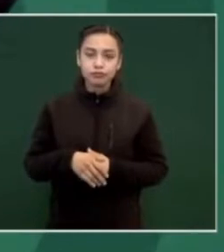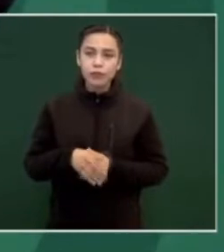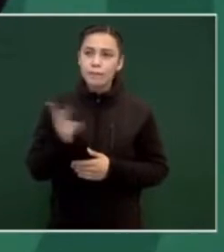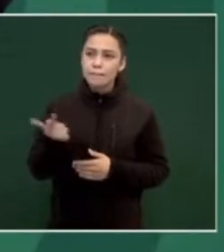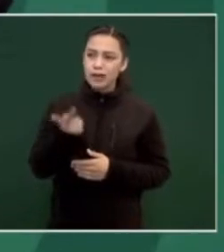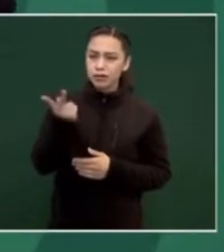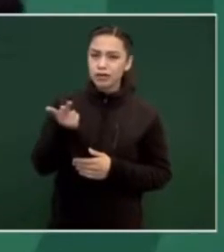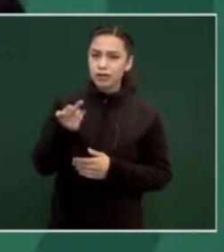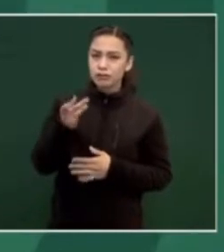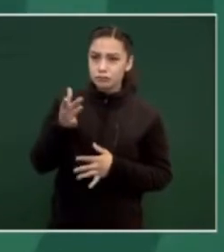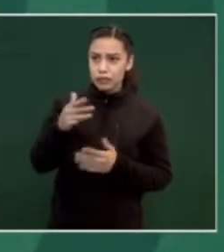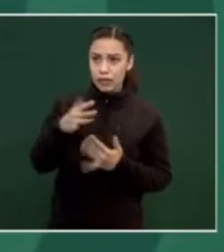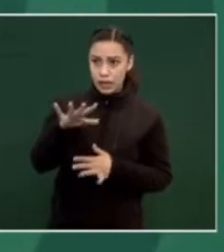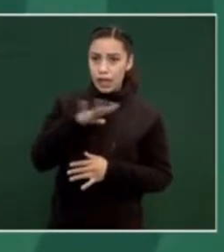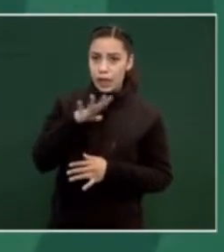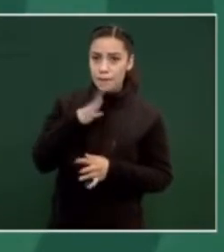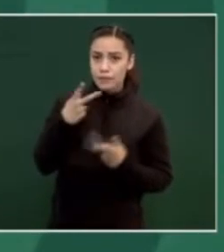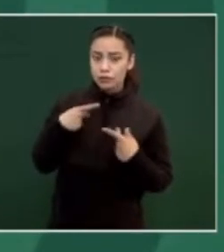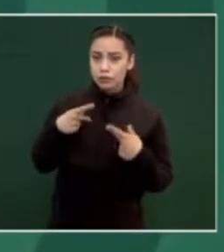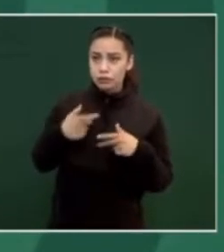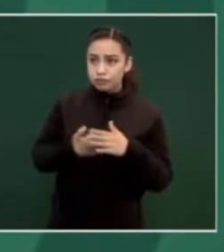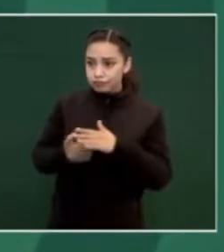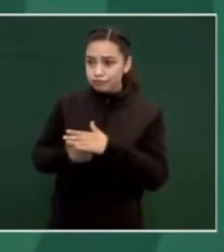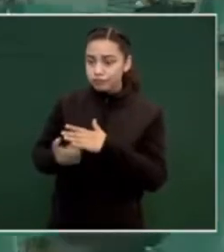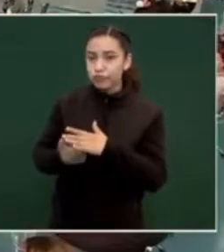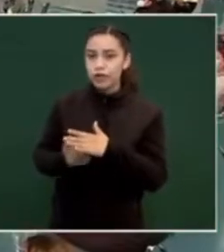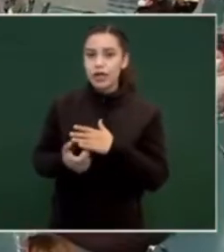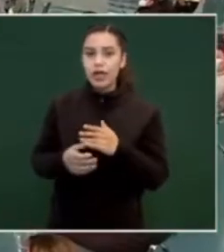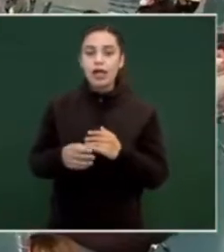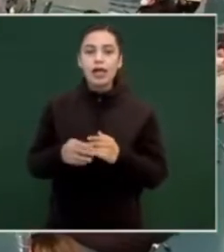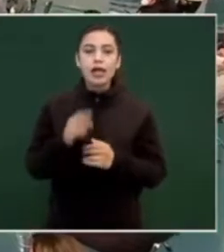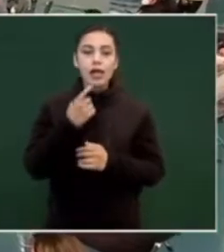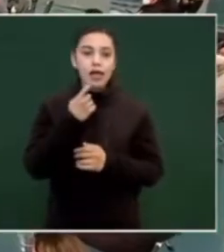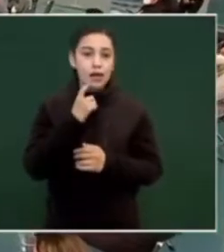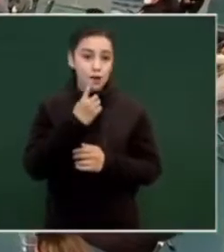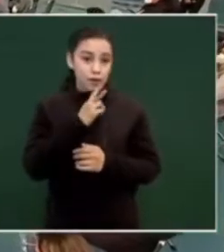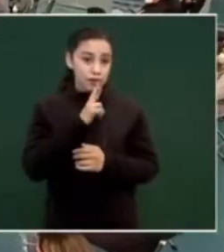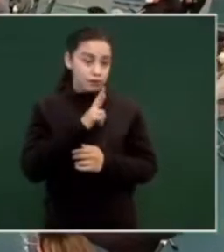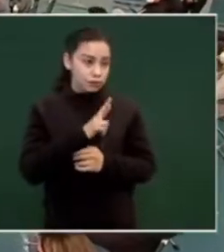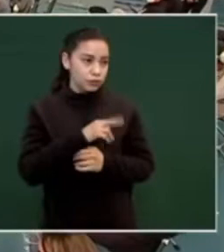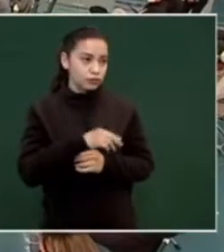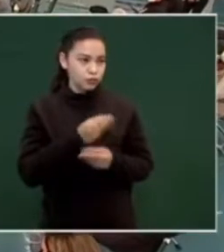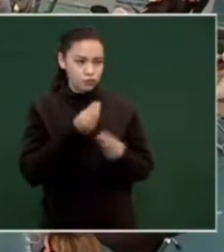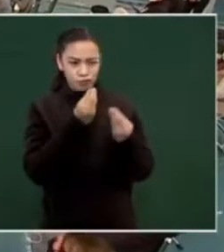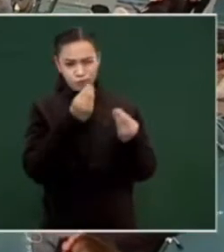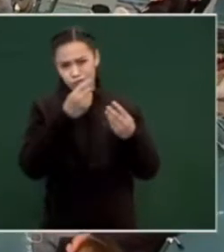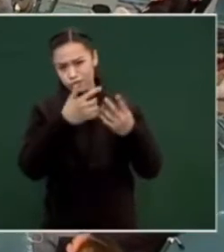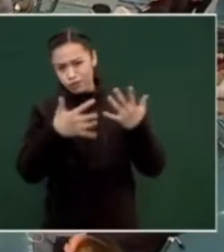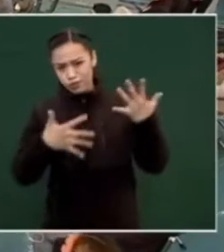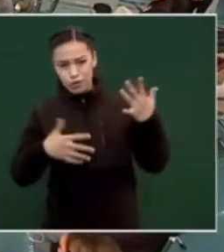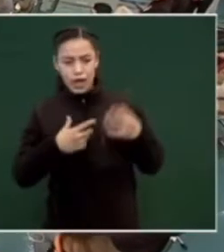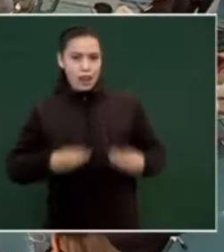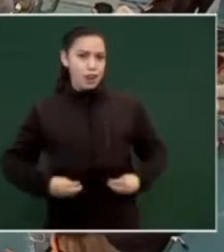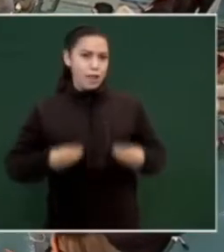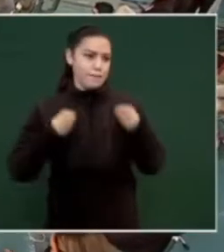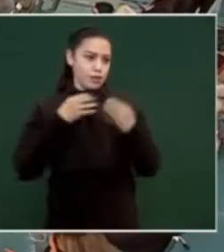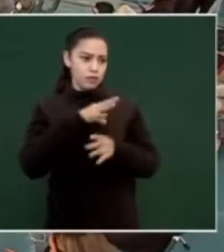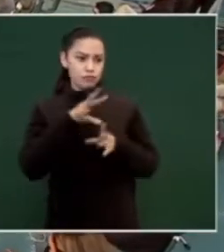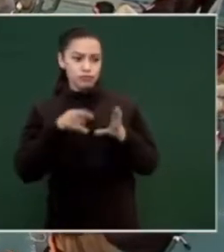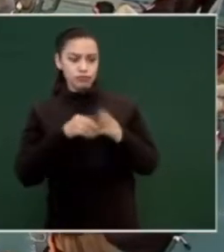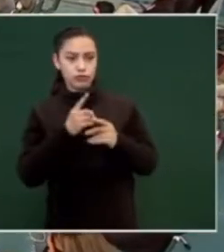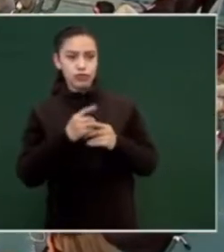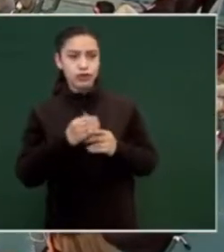en la vida no yo le pregunto de los que estuvieron en su equipo y que se fueron si fueron